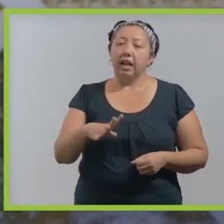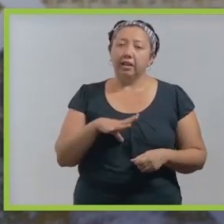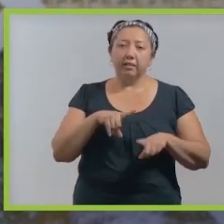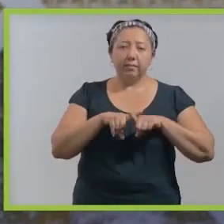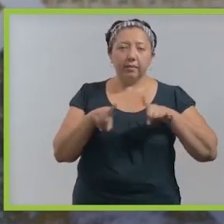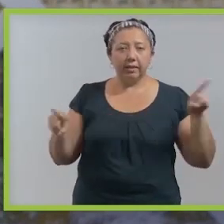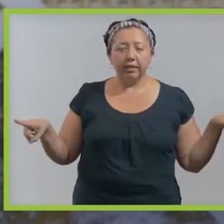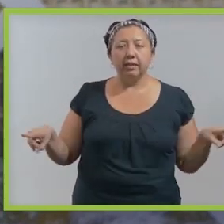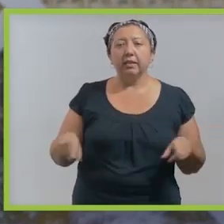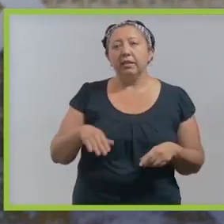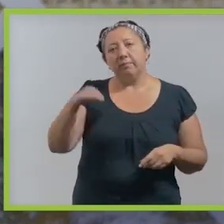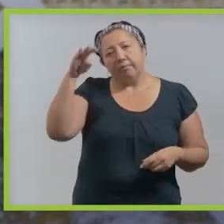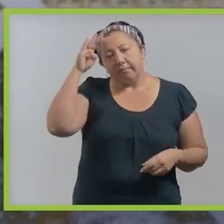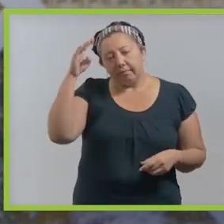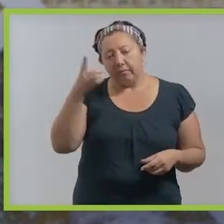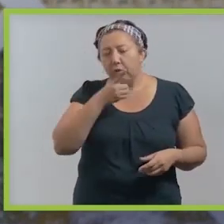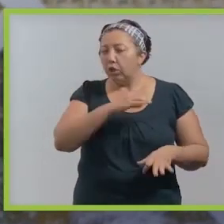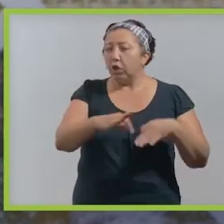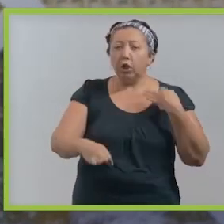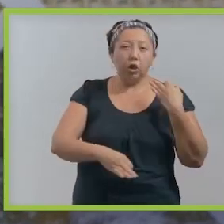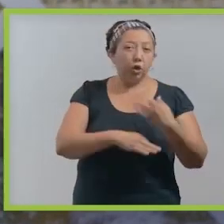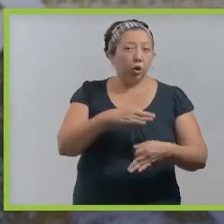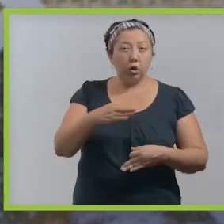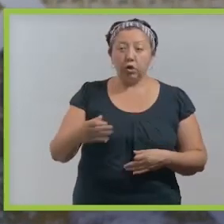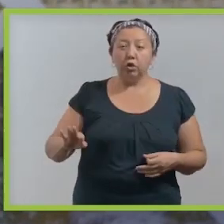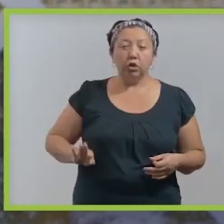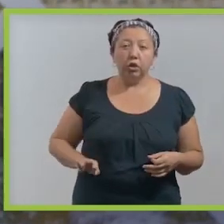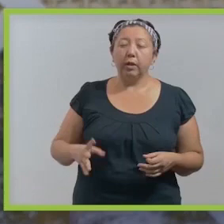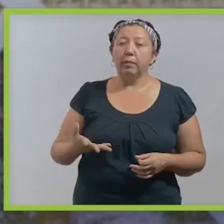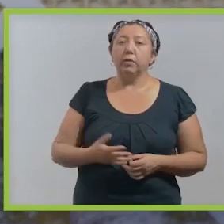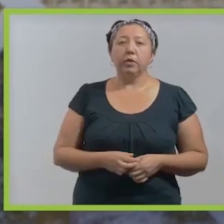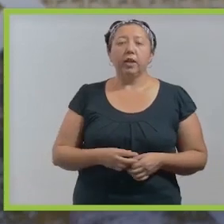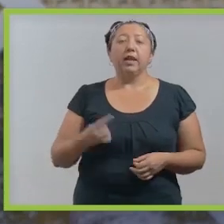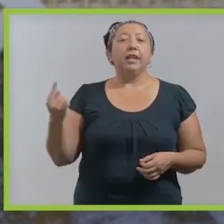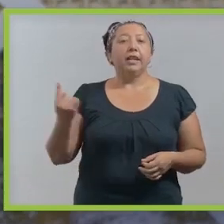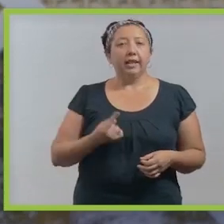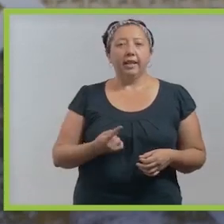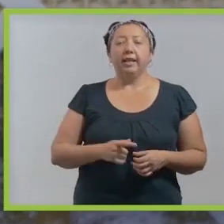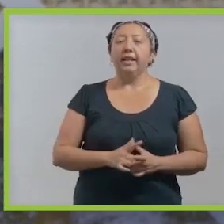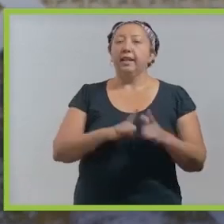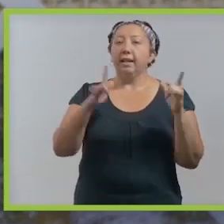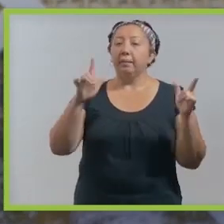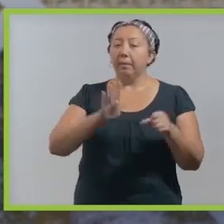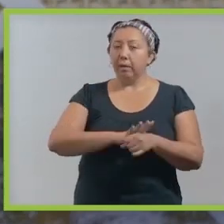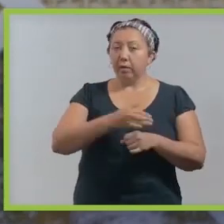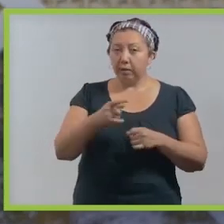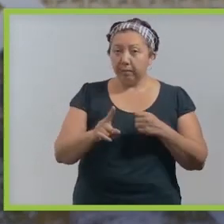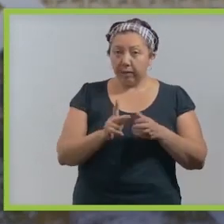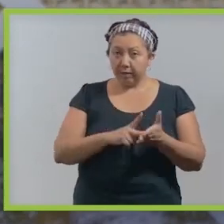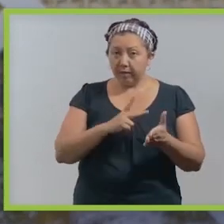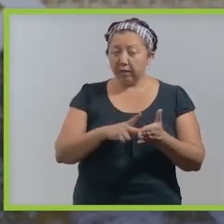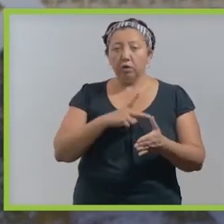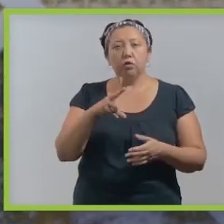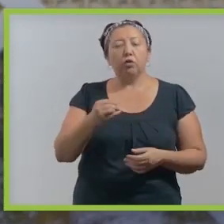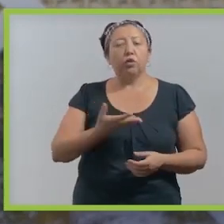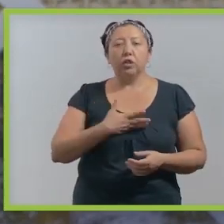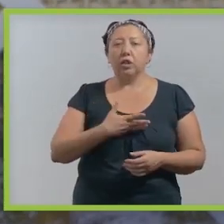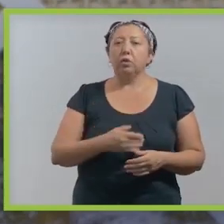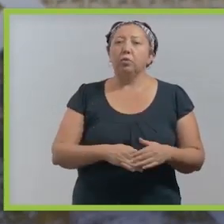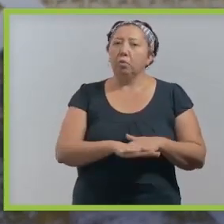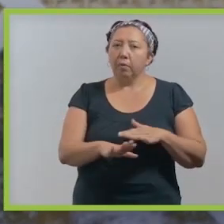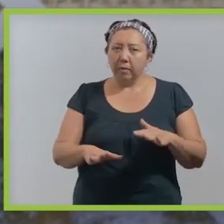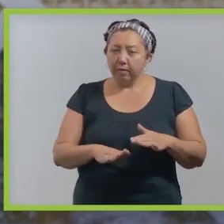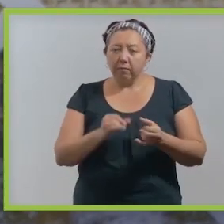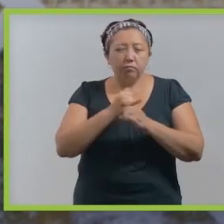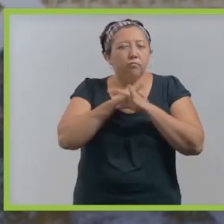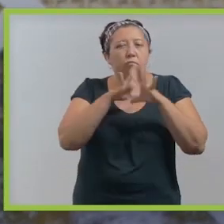surgido diversidad de opiniones de todos los tipos, que sin duda alguna en la gran mayoría de las veces no tienen un sustento